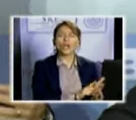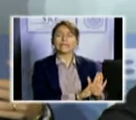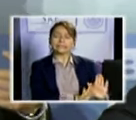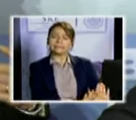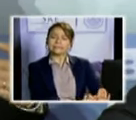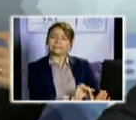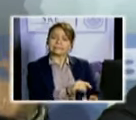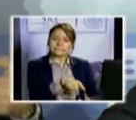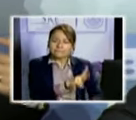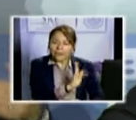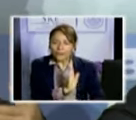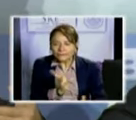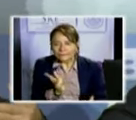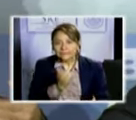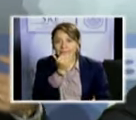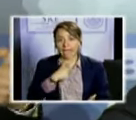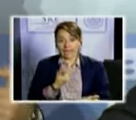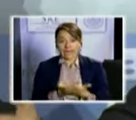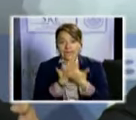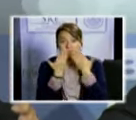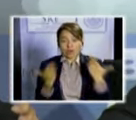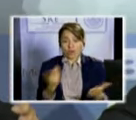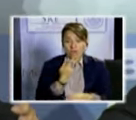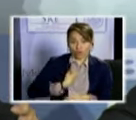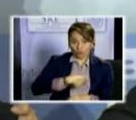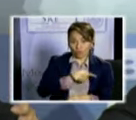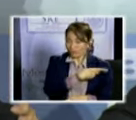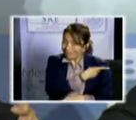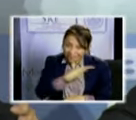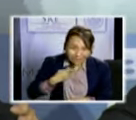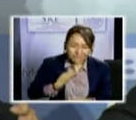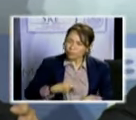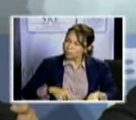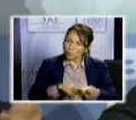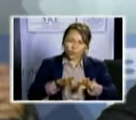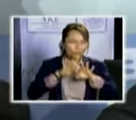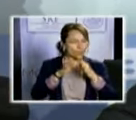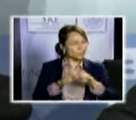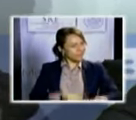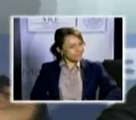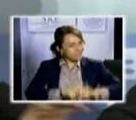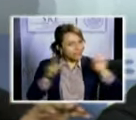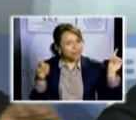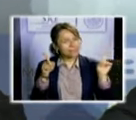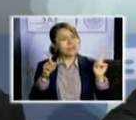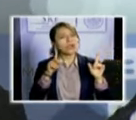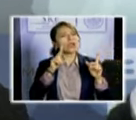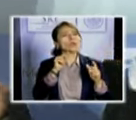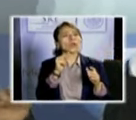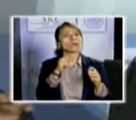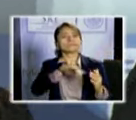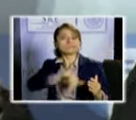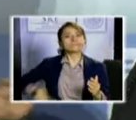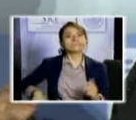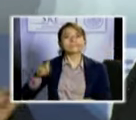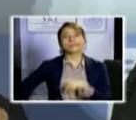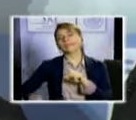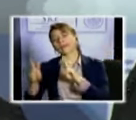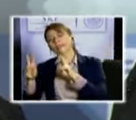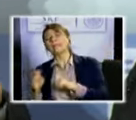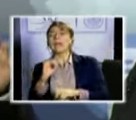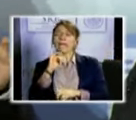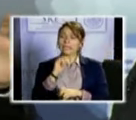contexto donde se tiene que integrar esto a los esfuerzos de desarrollo. No puede quedar como un tema aislado, con soluciones